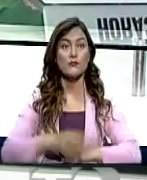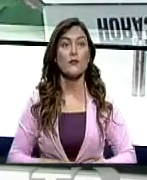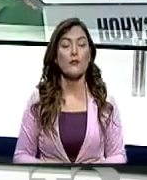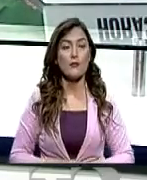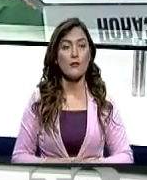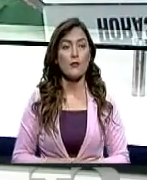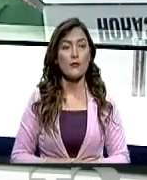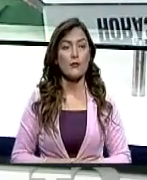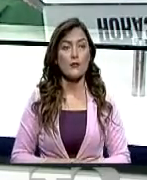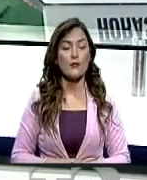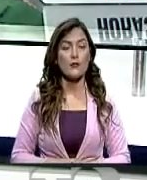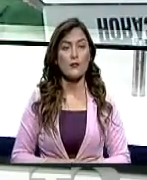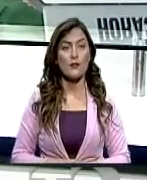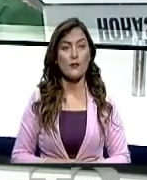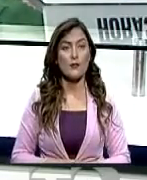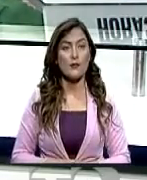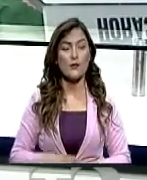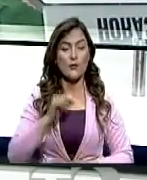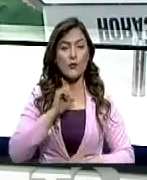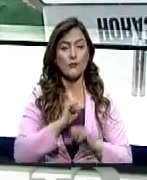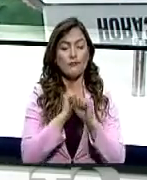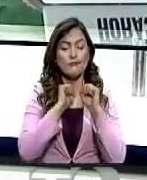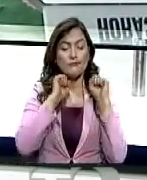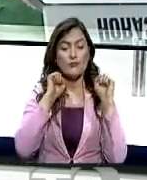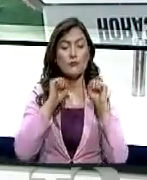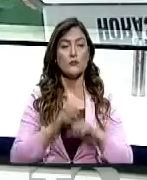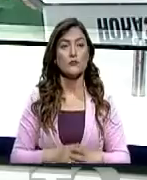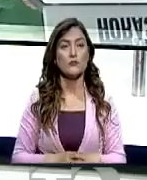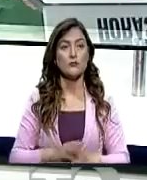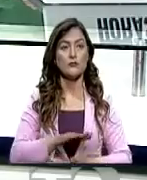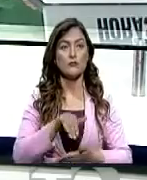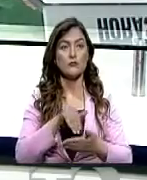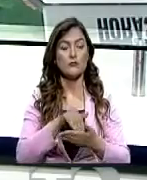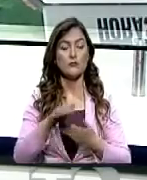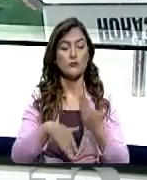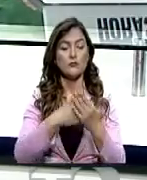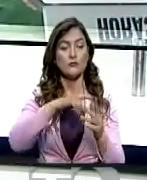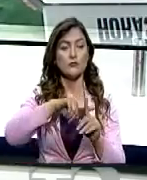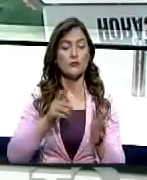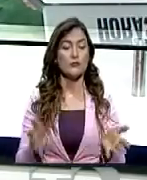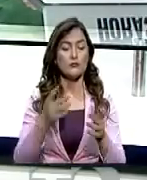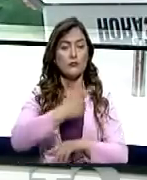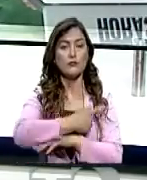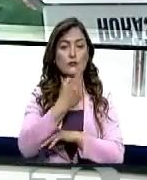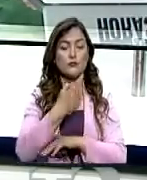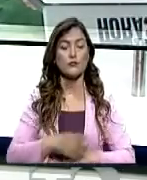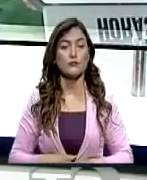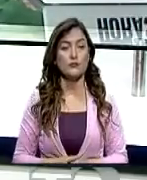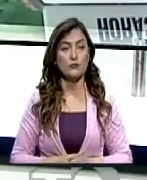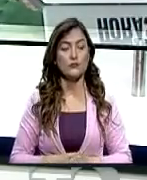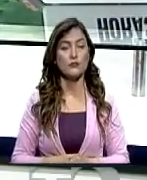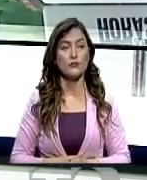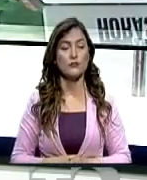es normal, con un poco de pereza, pero levántese con pie derecho a ponerle mucho ánimo a esta nueva